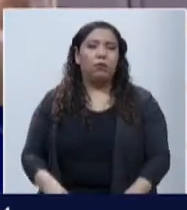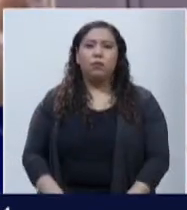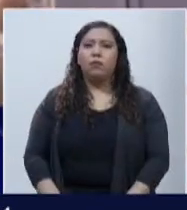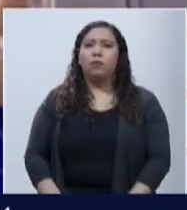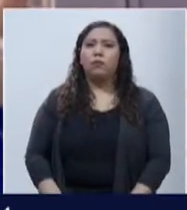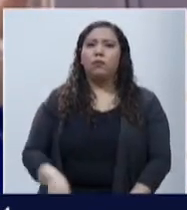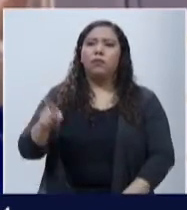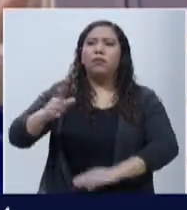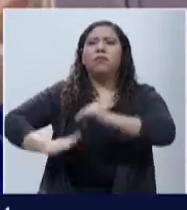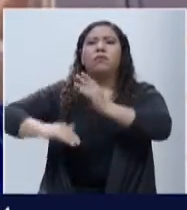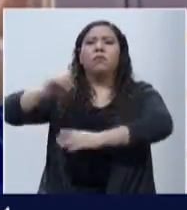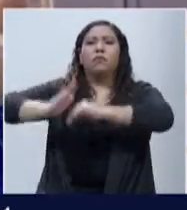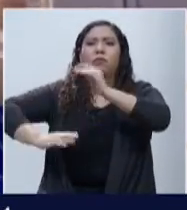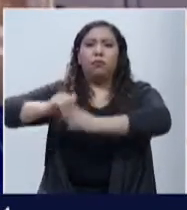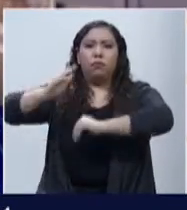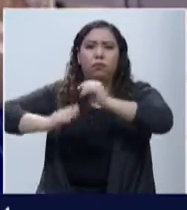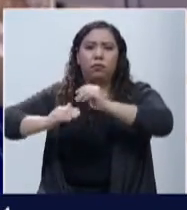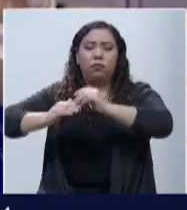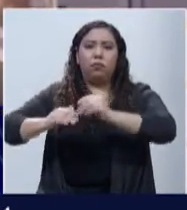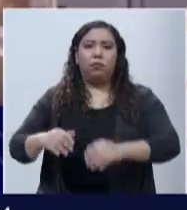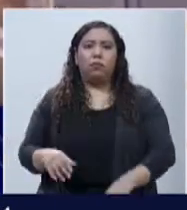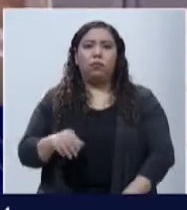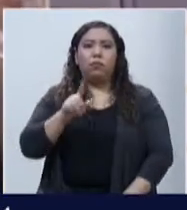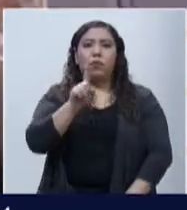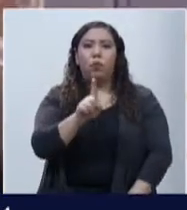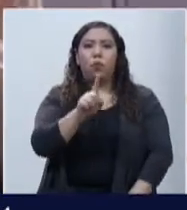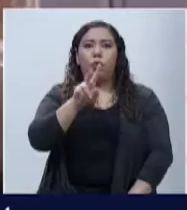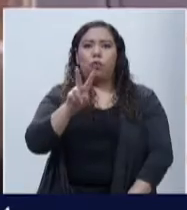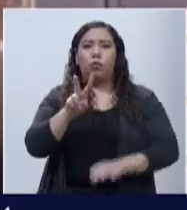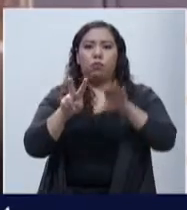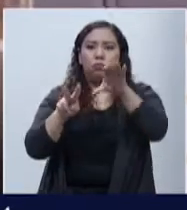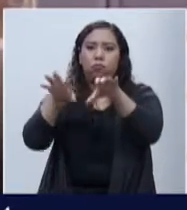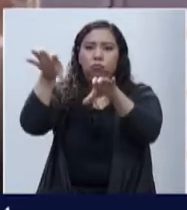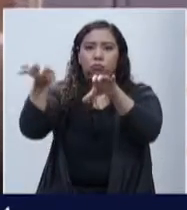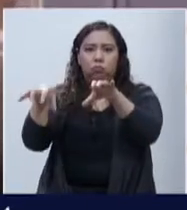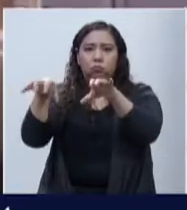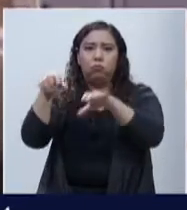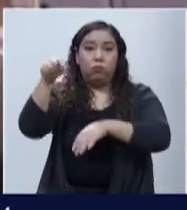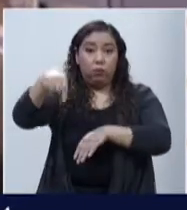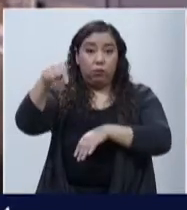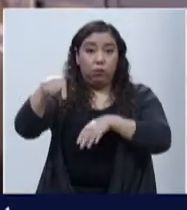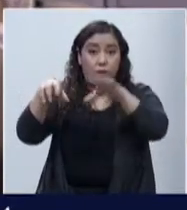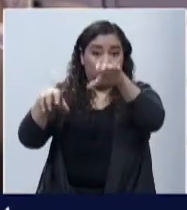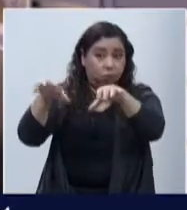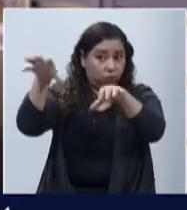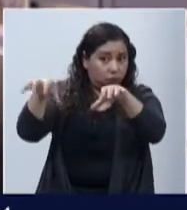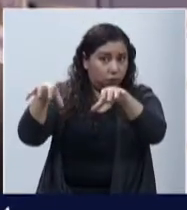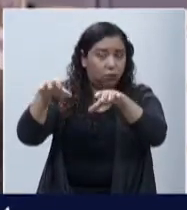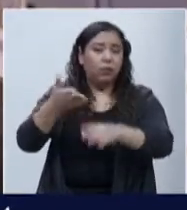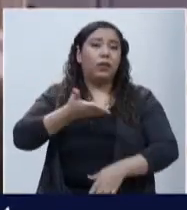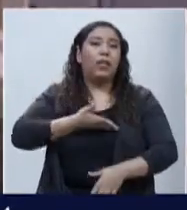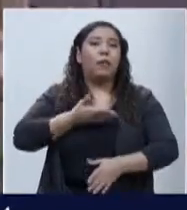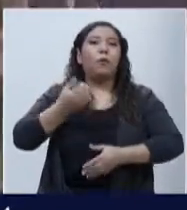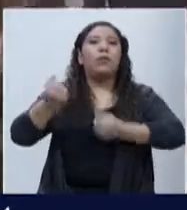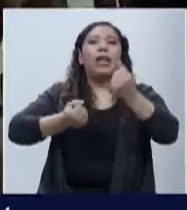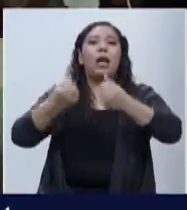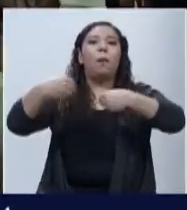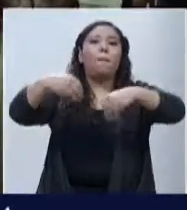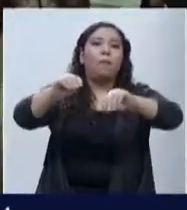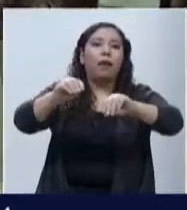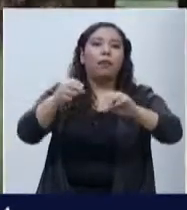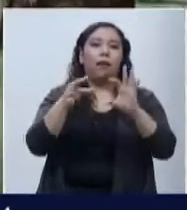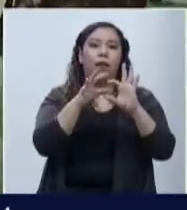infraestructura que conecta la terminal 1 con la terminal 2 aquí se consigue un concesionario de vehículos hasta aquí está la audi